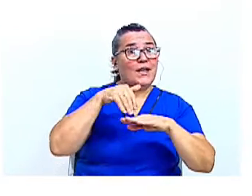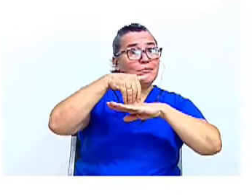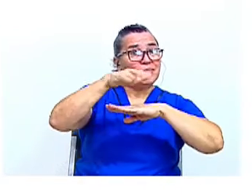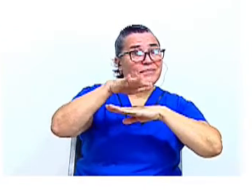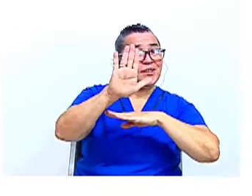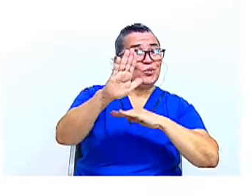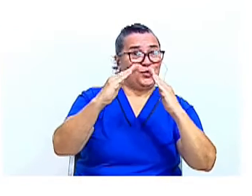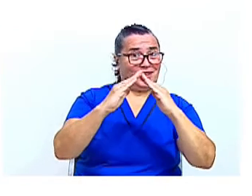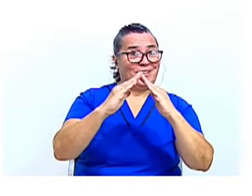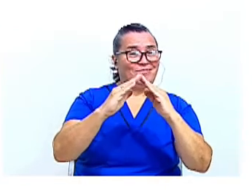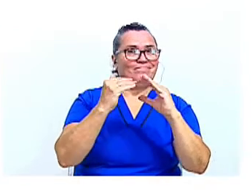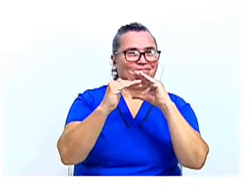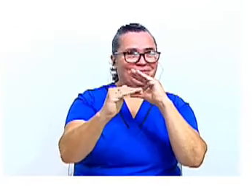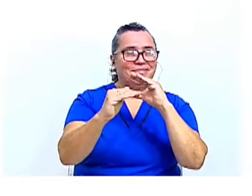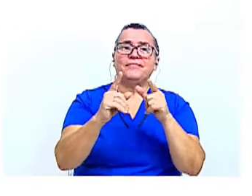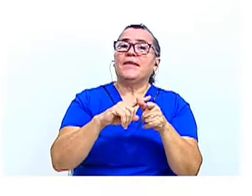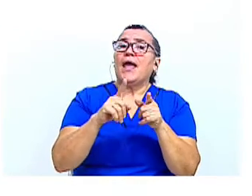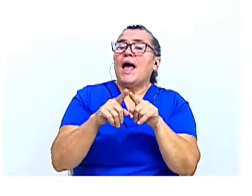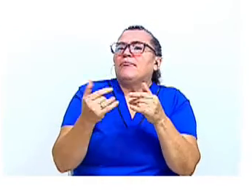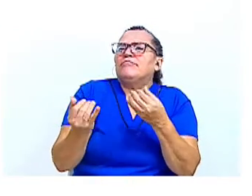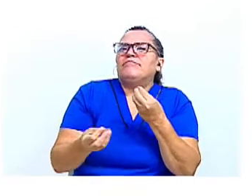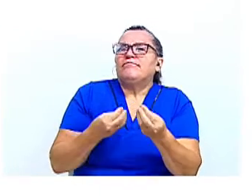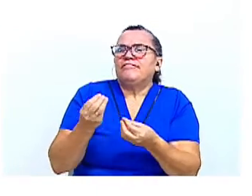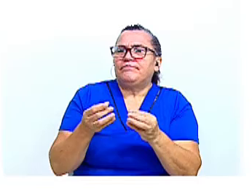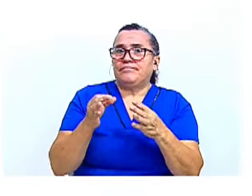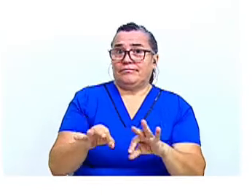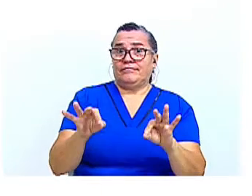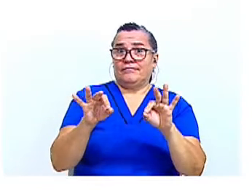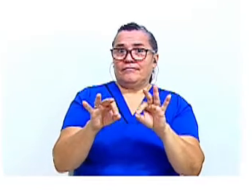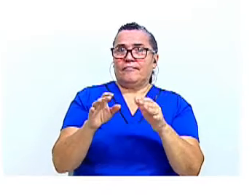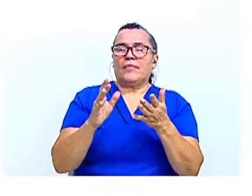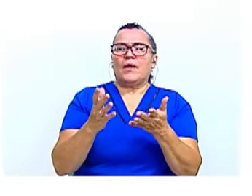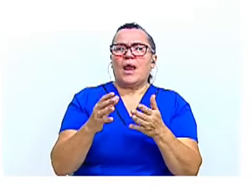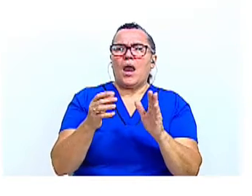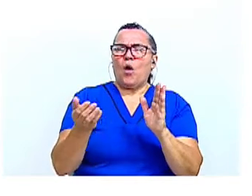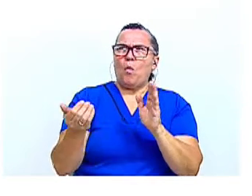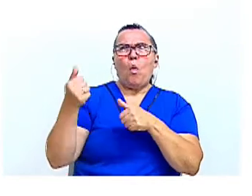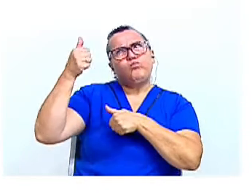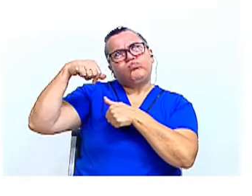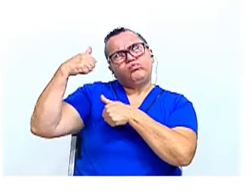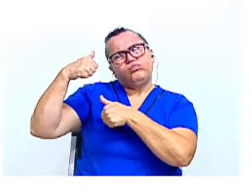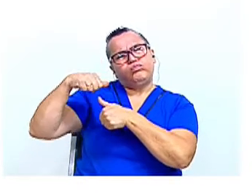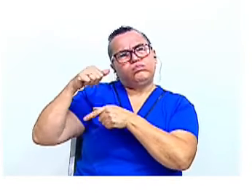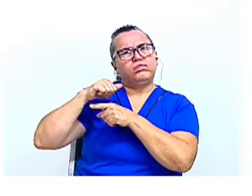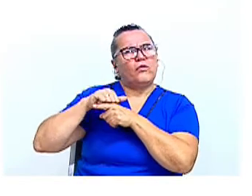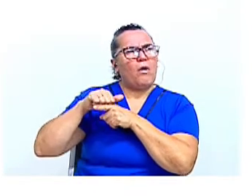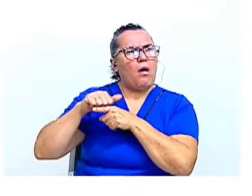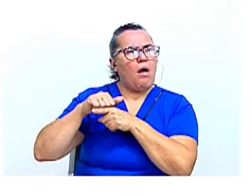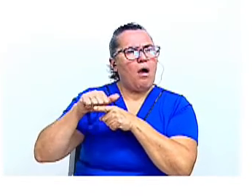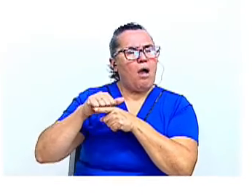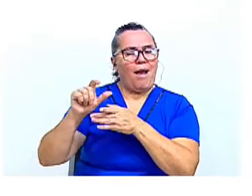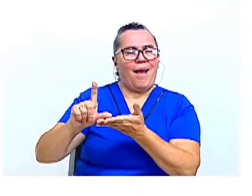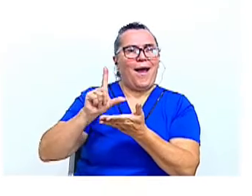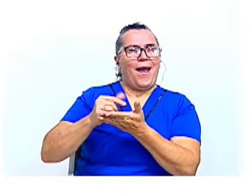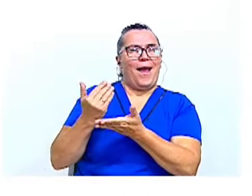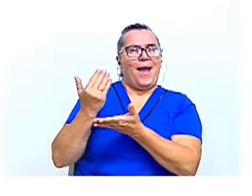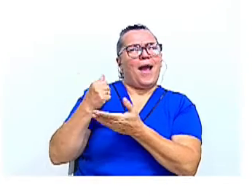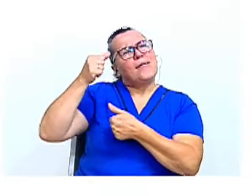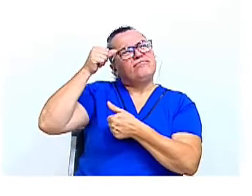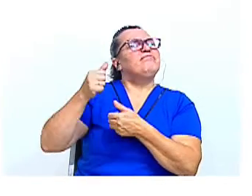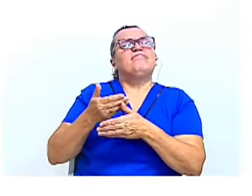sus hogares. Y bien, vamos a iniciar entonces recapitulando un poquito la clase anterior. Vamos a ver qué